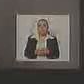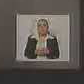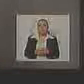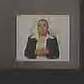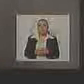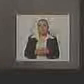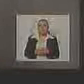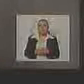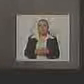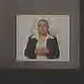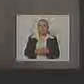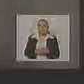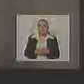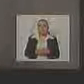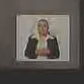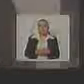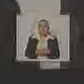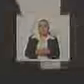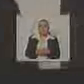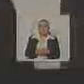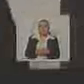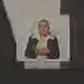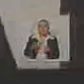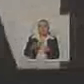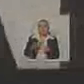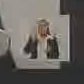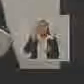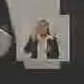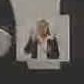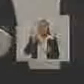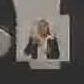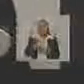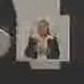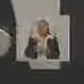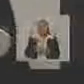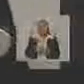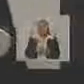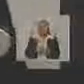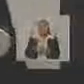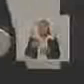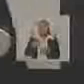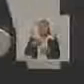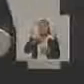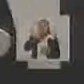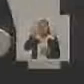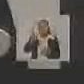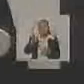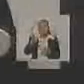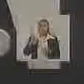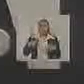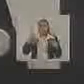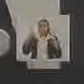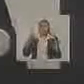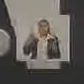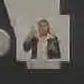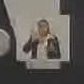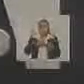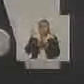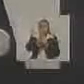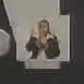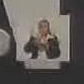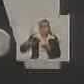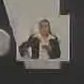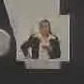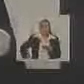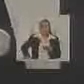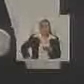Trabajo. Candidato, adelante, por favor. Vecinas, vecinos, me he comprometido con ustedes a llevar el gobierno a la zona